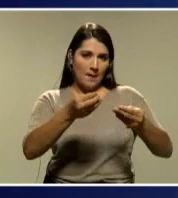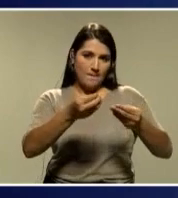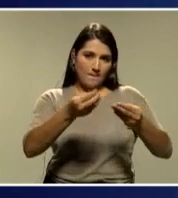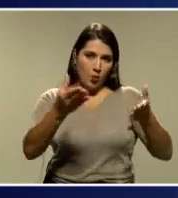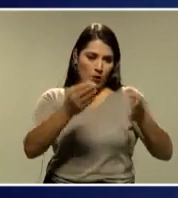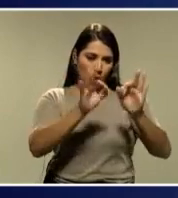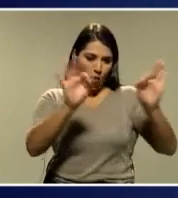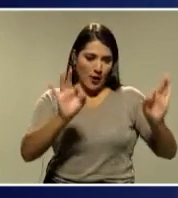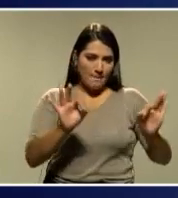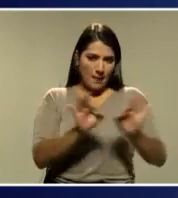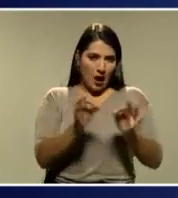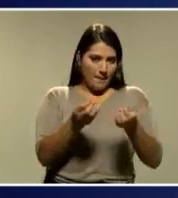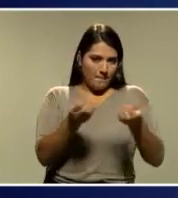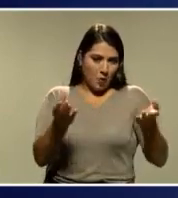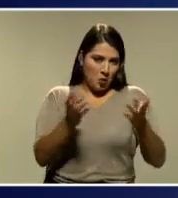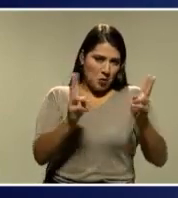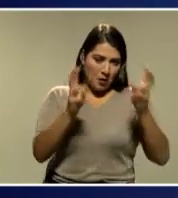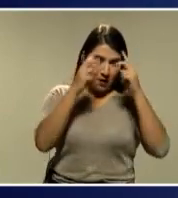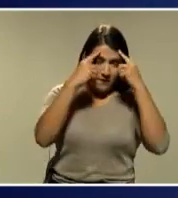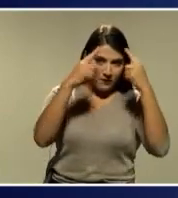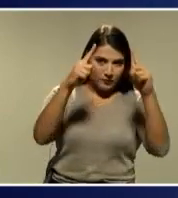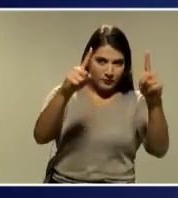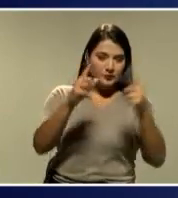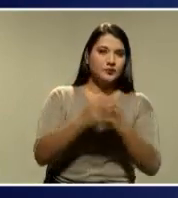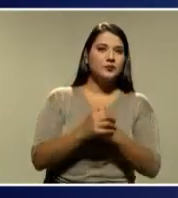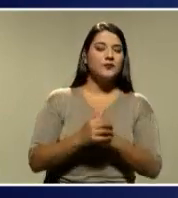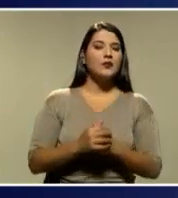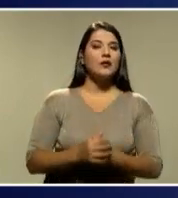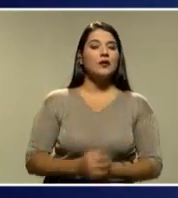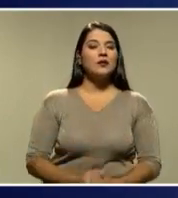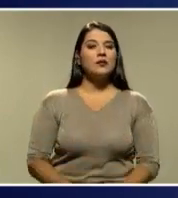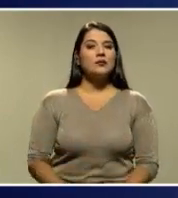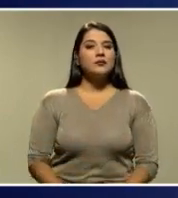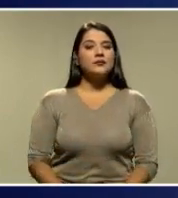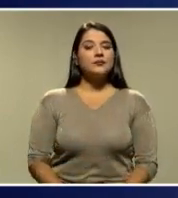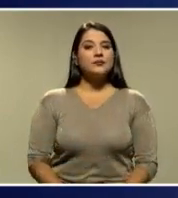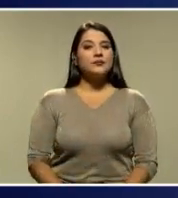que hay una carga de la notoriedad,